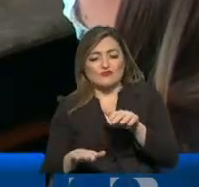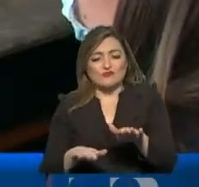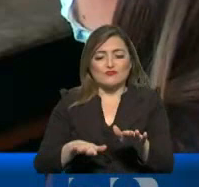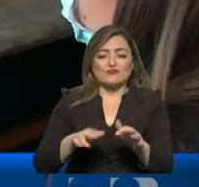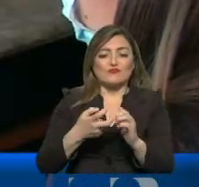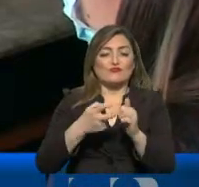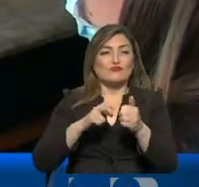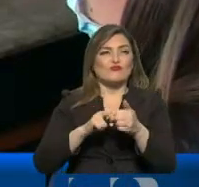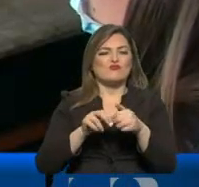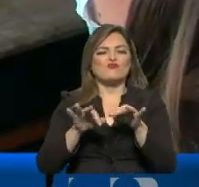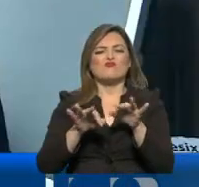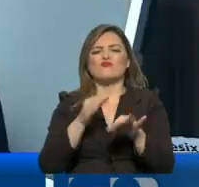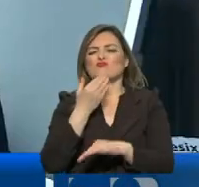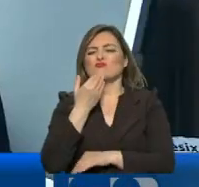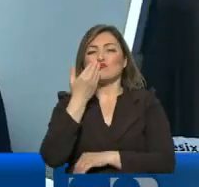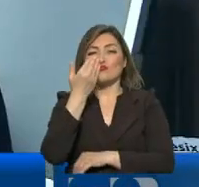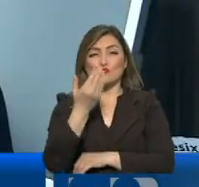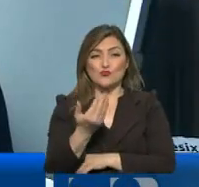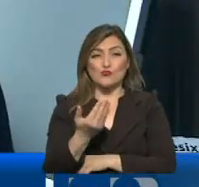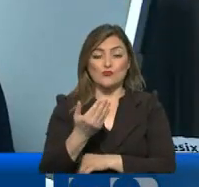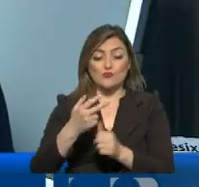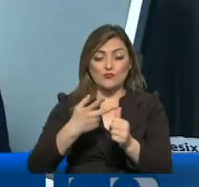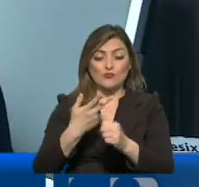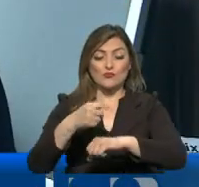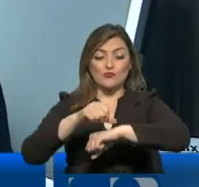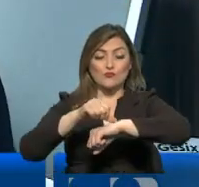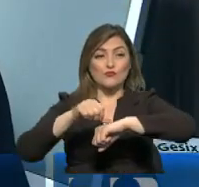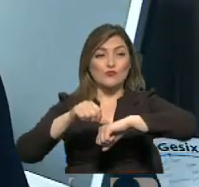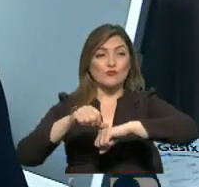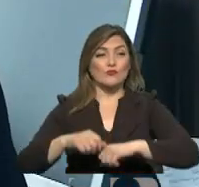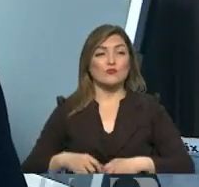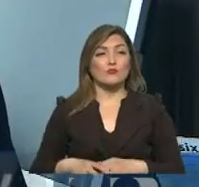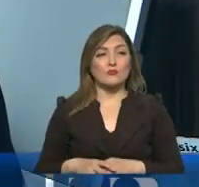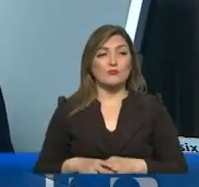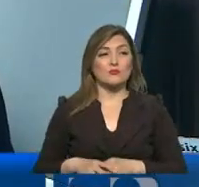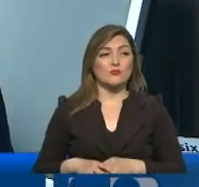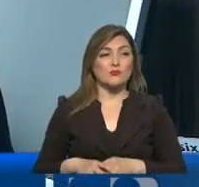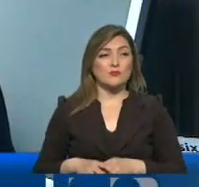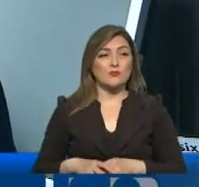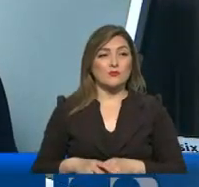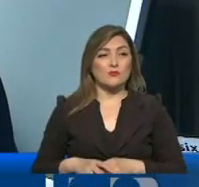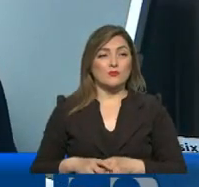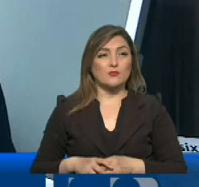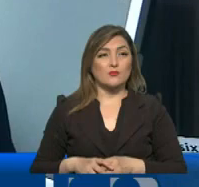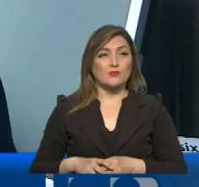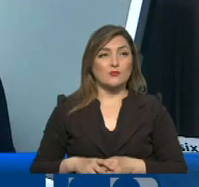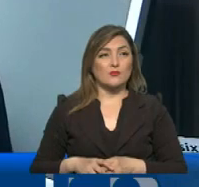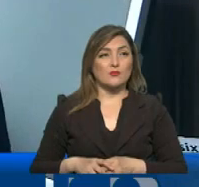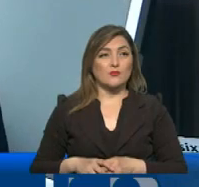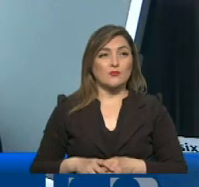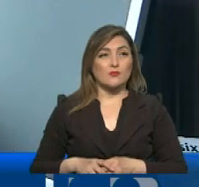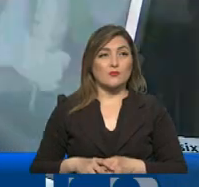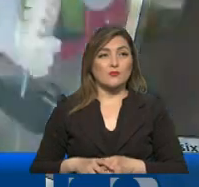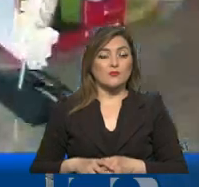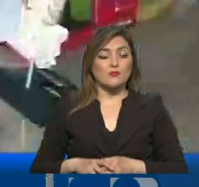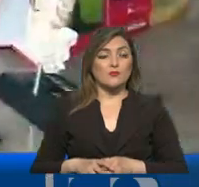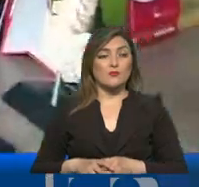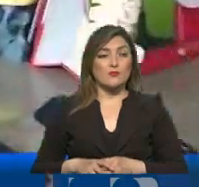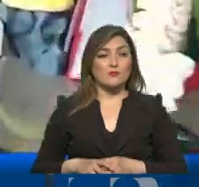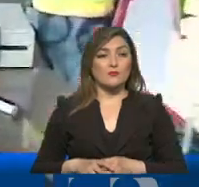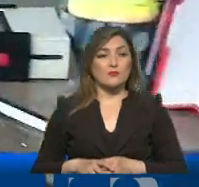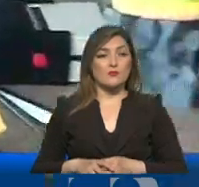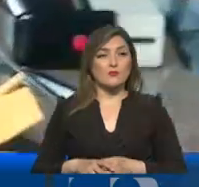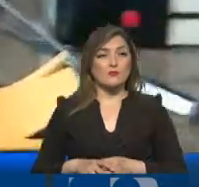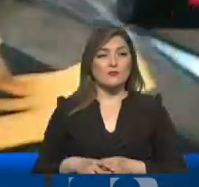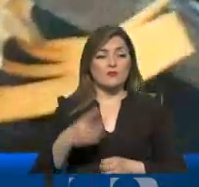El experto nos explica. Es la segunda cirugía que va a ser realizada, del mismo nivel. ¿En qué consiste? Dentro de